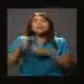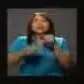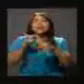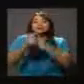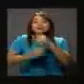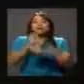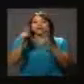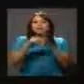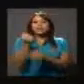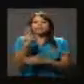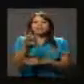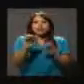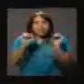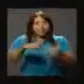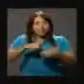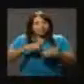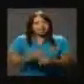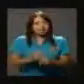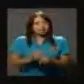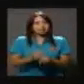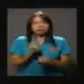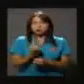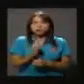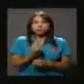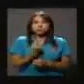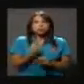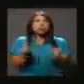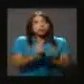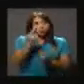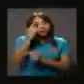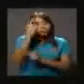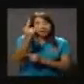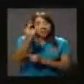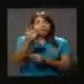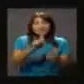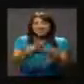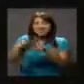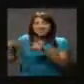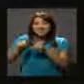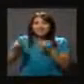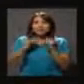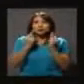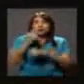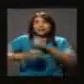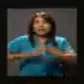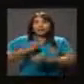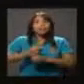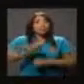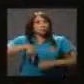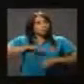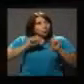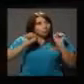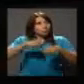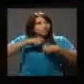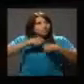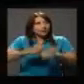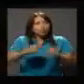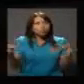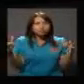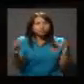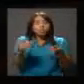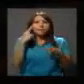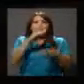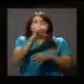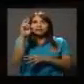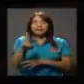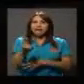de otros grupos así que con el respeto que merecen las generaciones etarias de todos los sistemas podemos hacerlo juntos por costa rica y hay